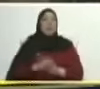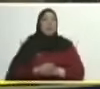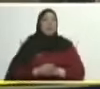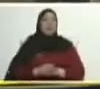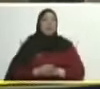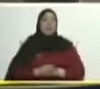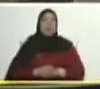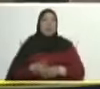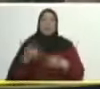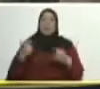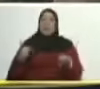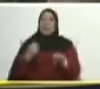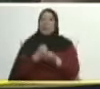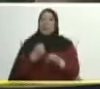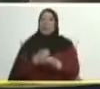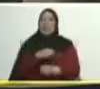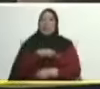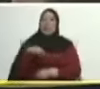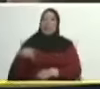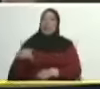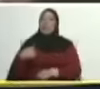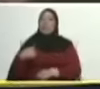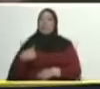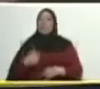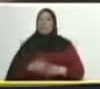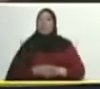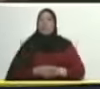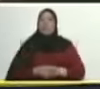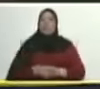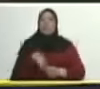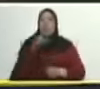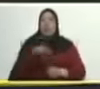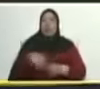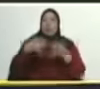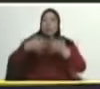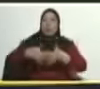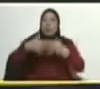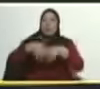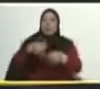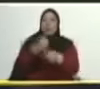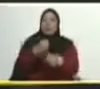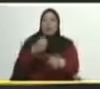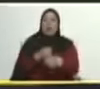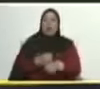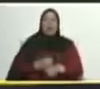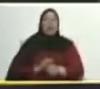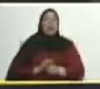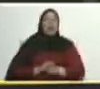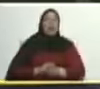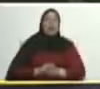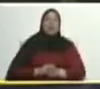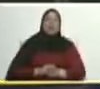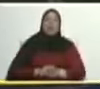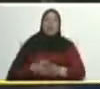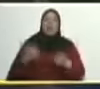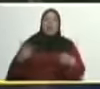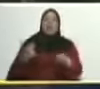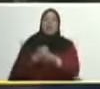las sanciones económicas, las sanciones contra el empresariado, contra los trabajadores, las